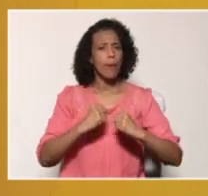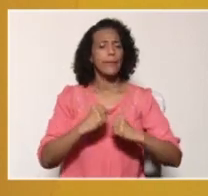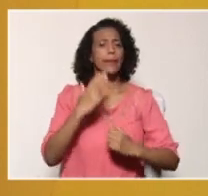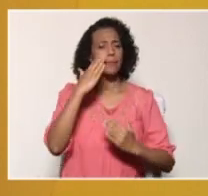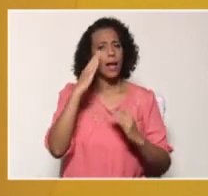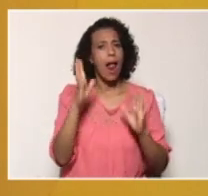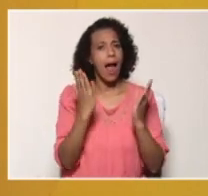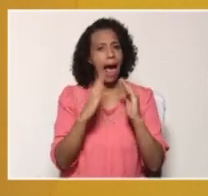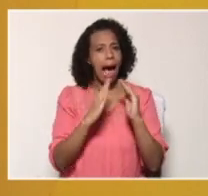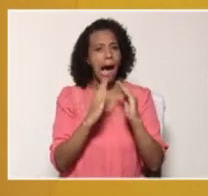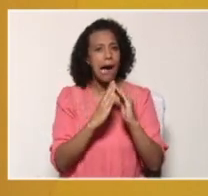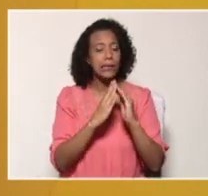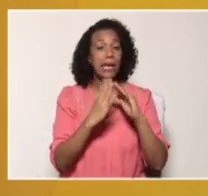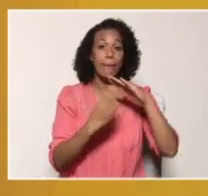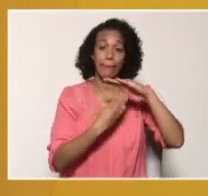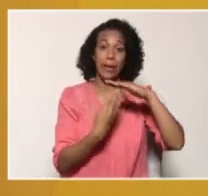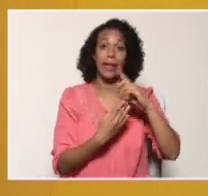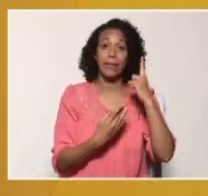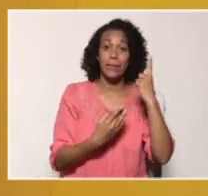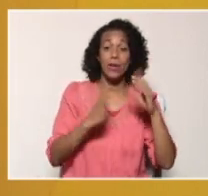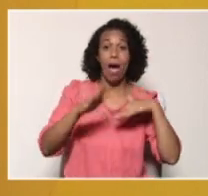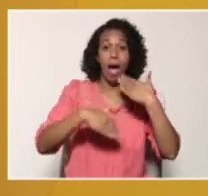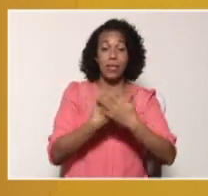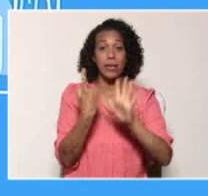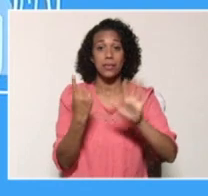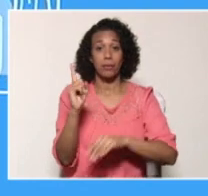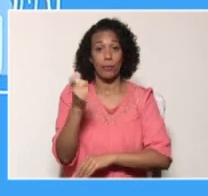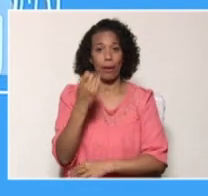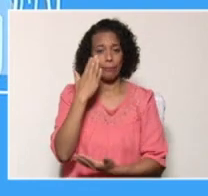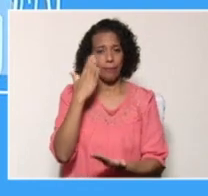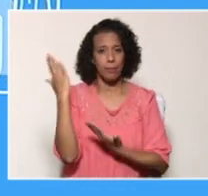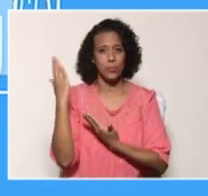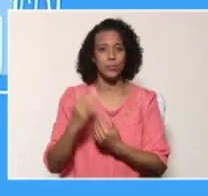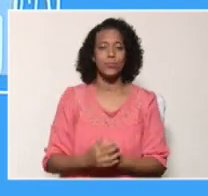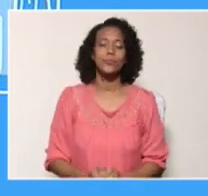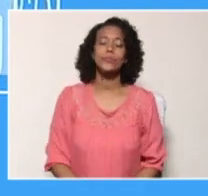pequeñitos de la casa en el nivel de educación primaria.